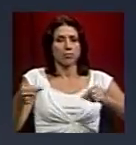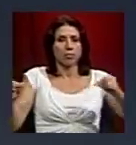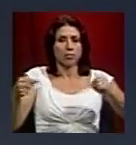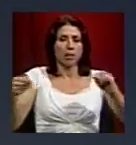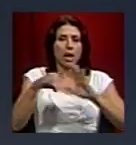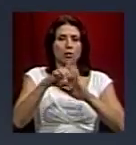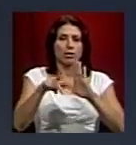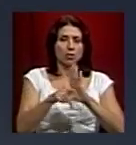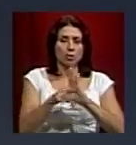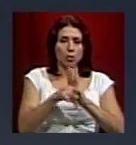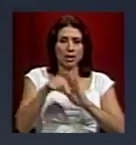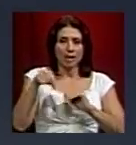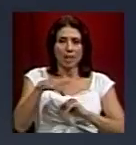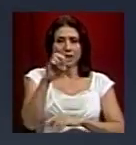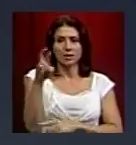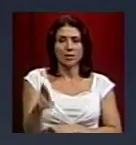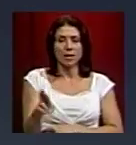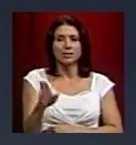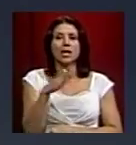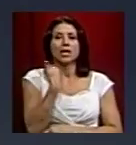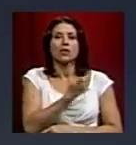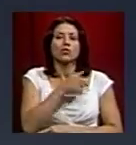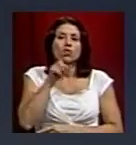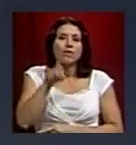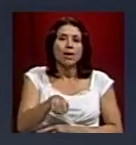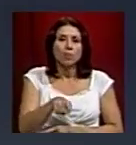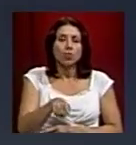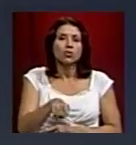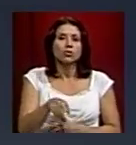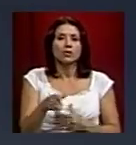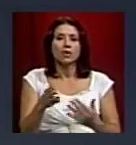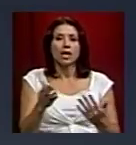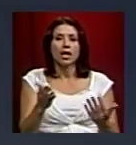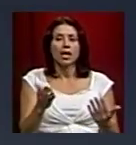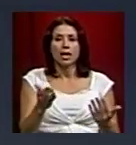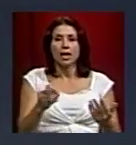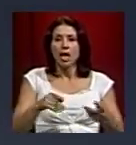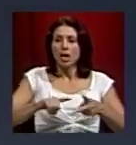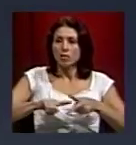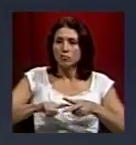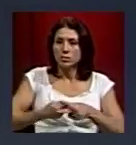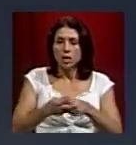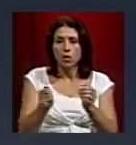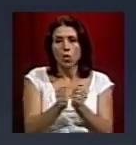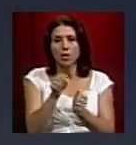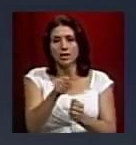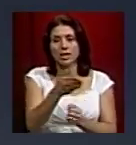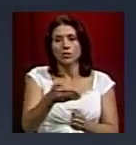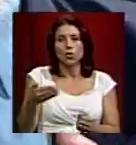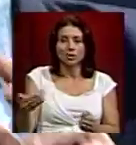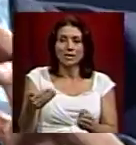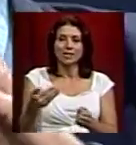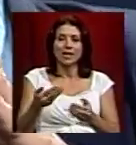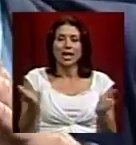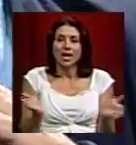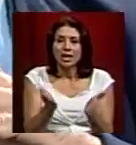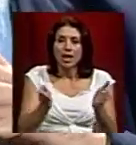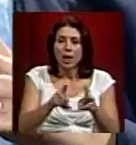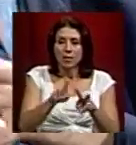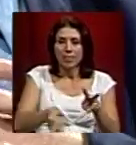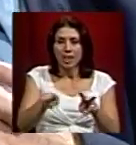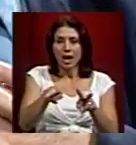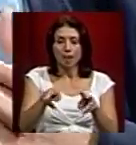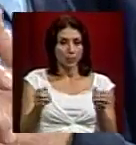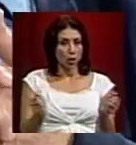la constitución política de este país, y que debemos de alguna forma pues entrarle de lleno a estas cosas que nos crean ventaja. Con